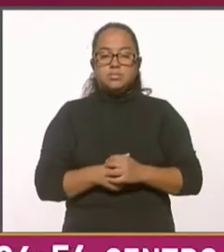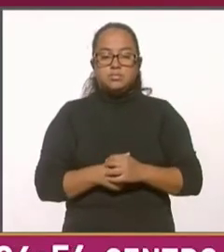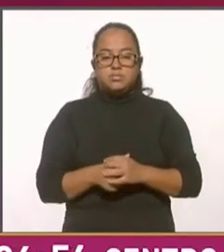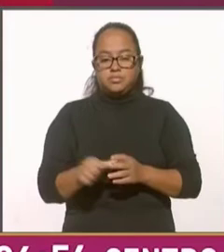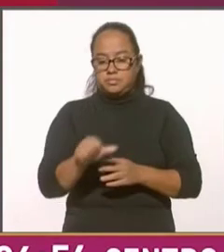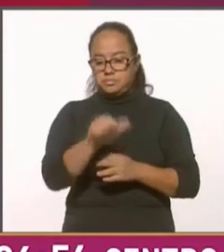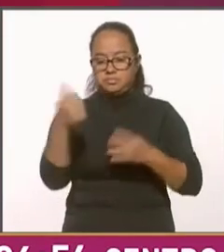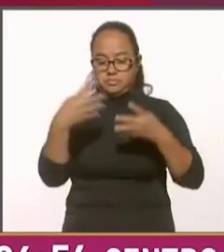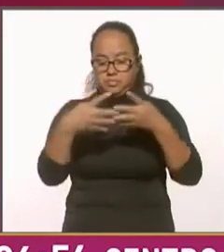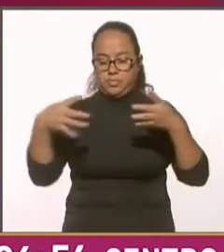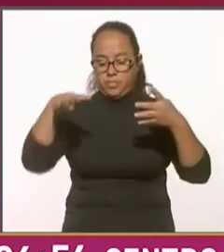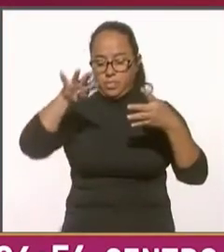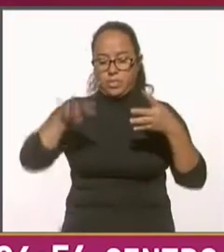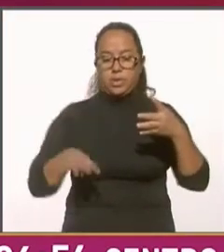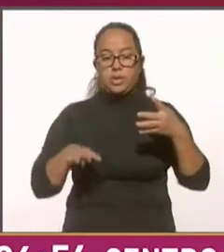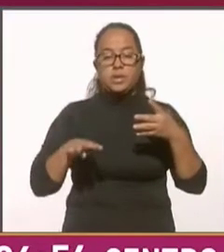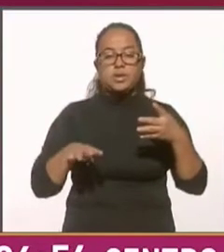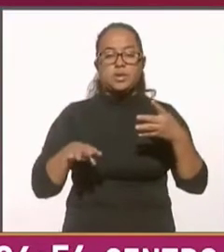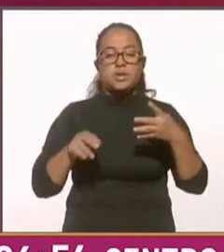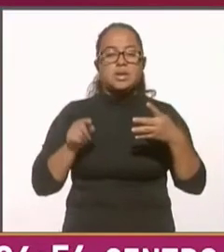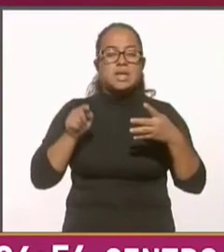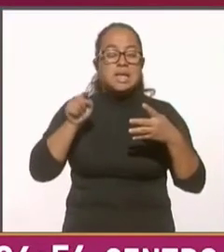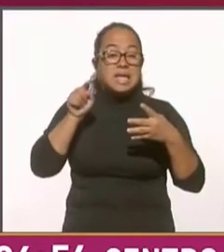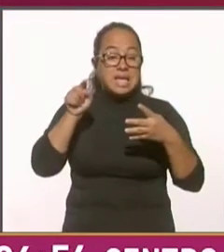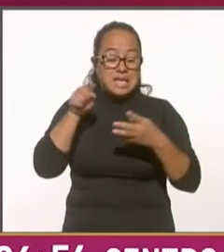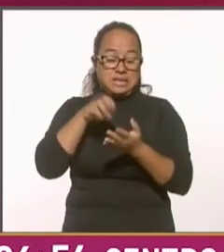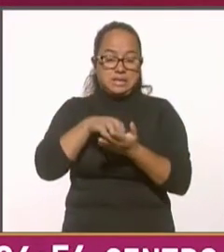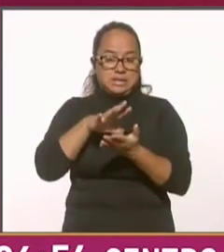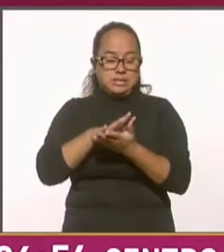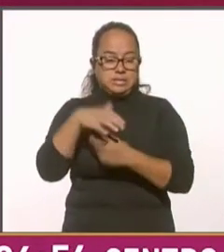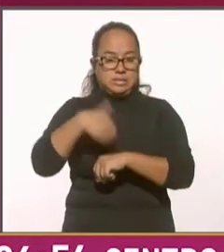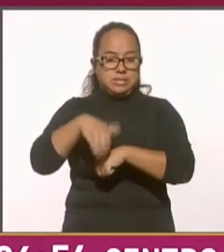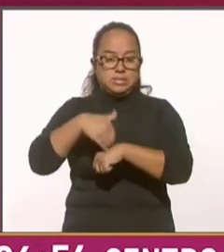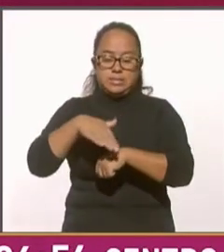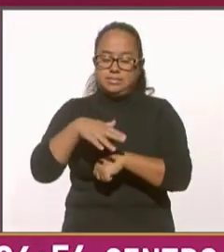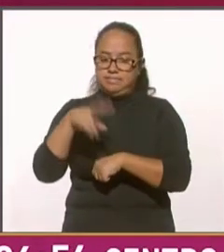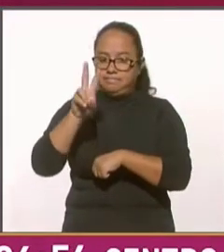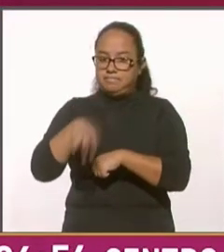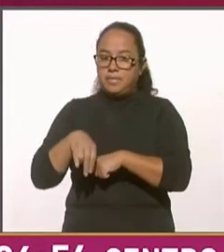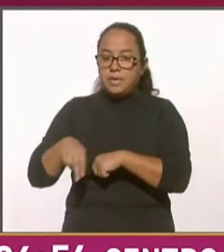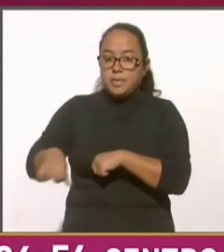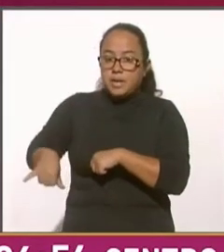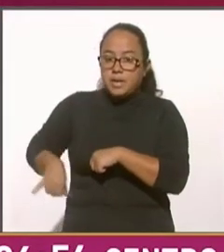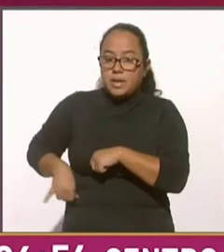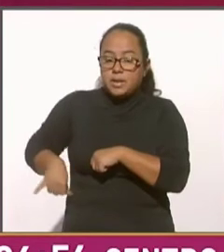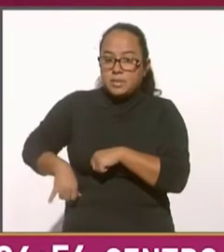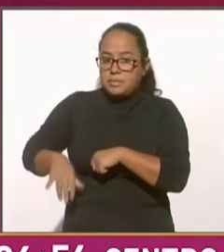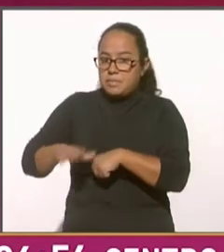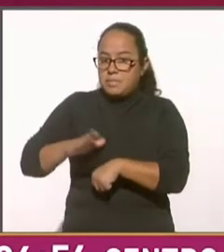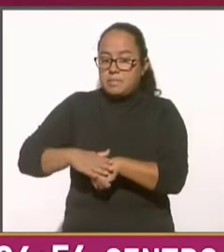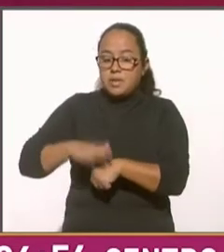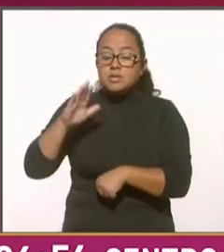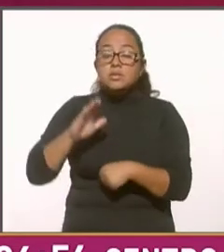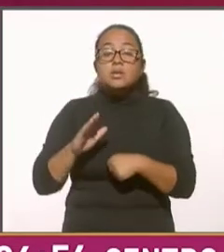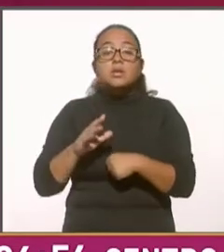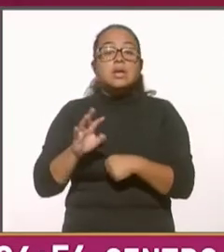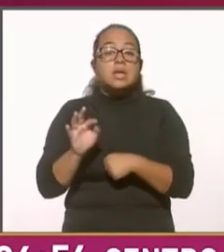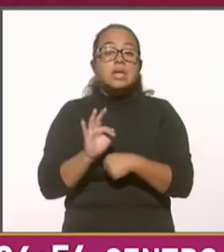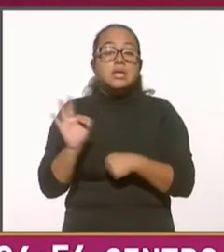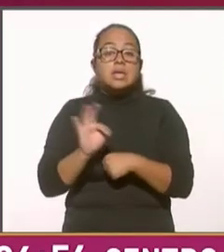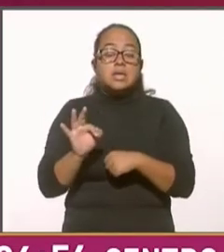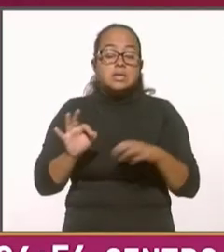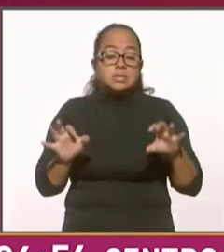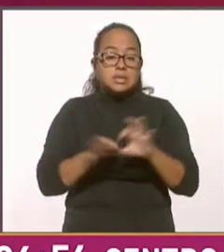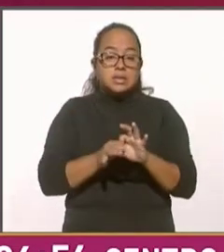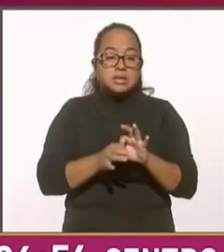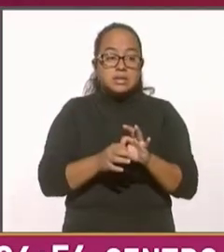la tercera tabla está, me parece, uno de los datos más interesantes y que probablemente tiene que ver, no